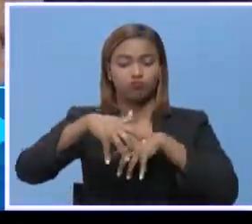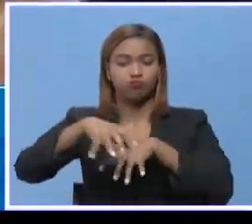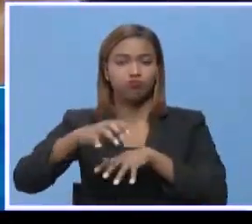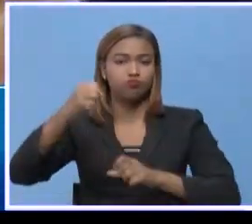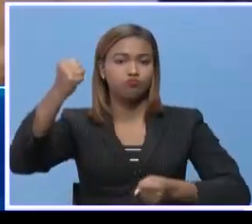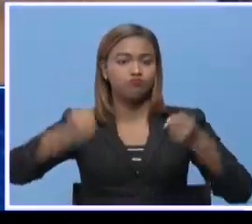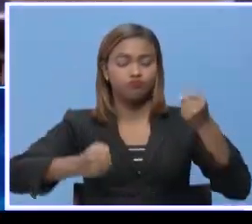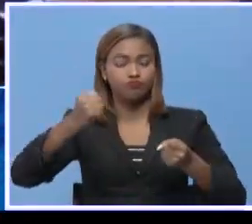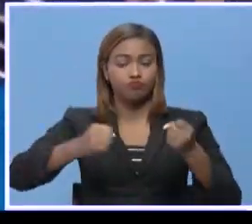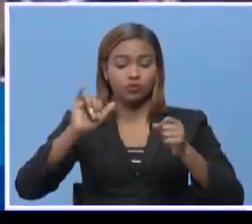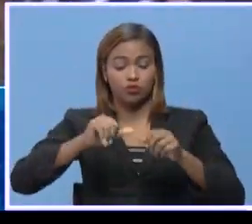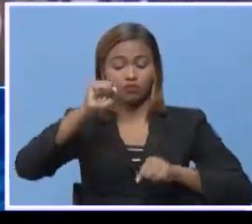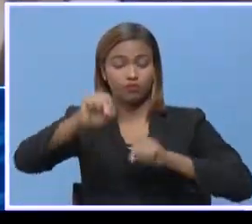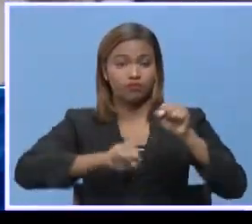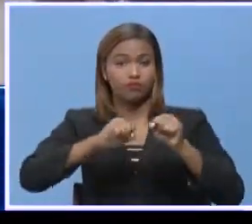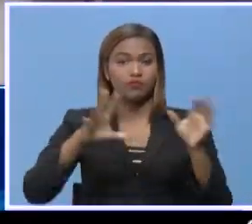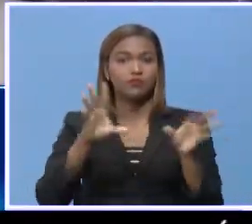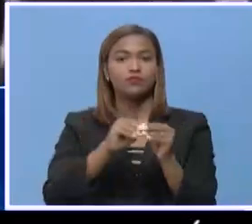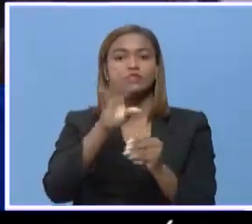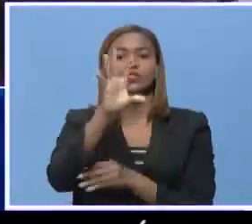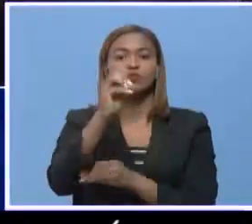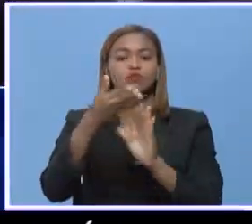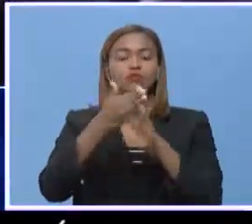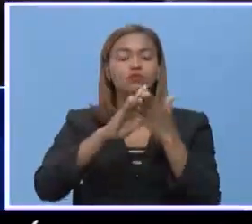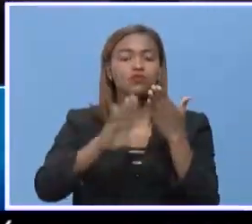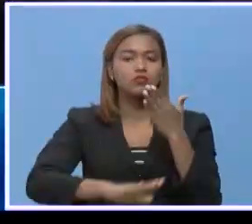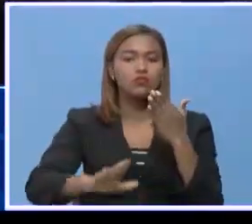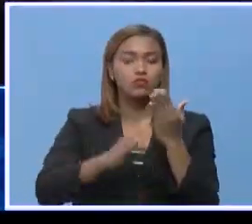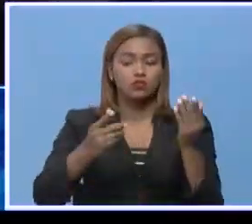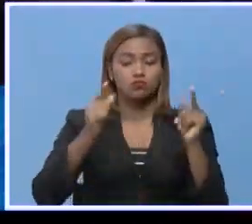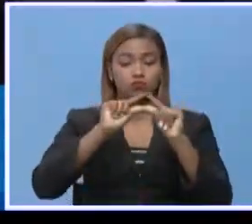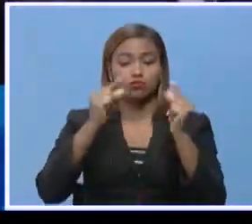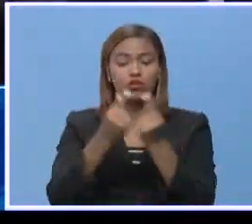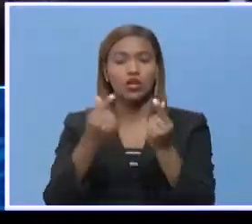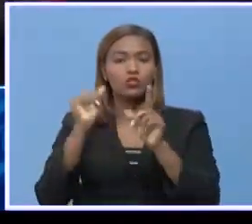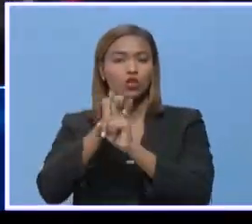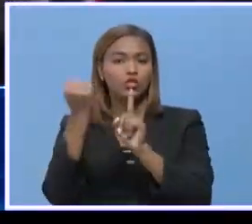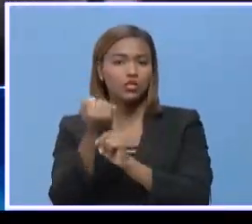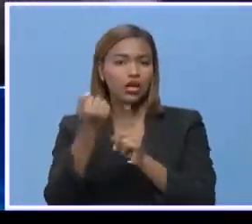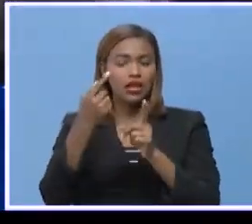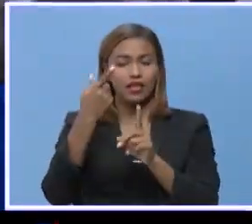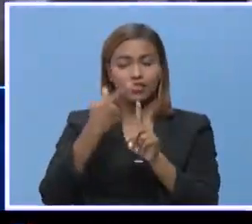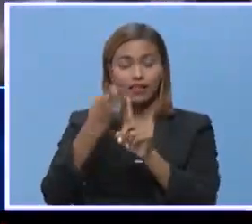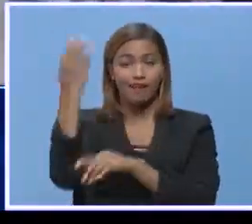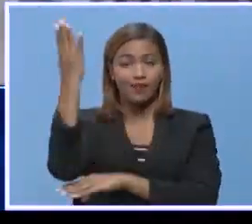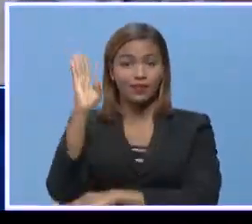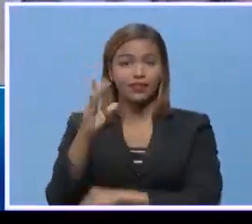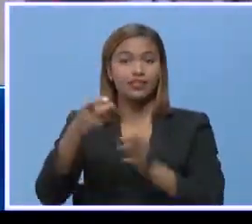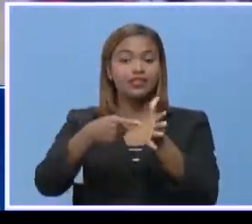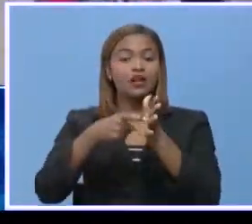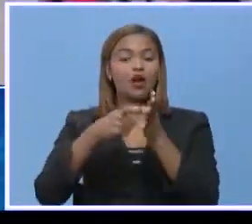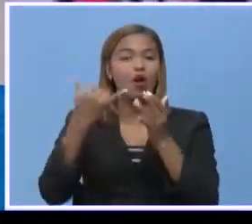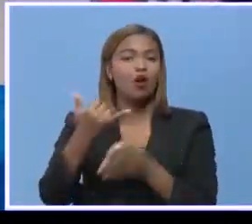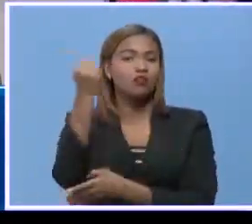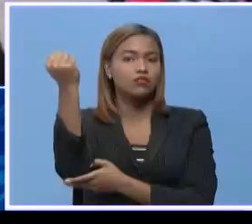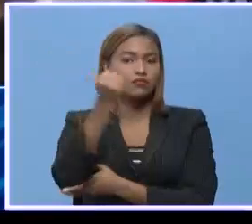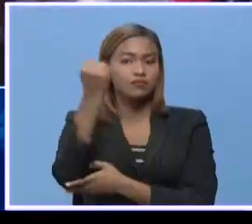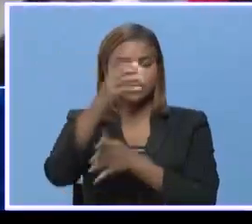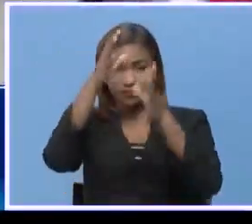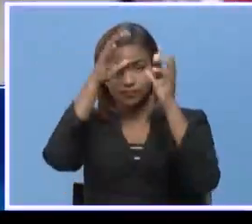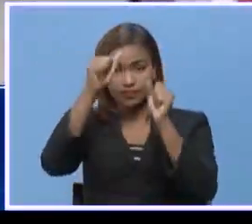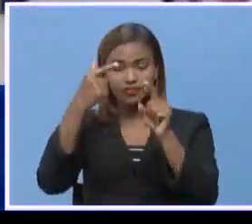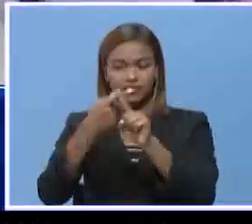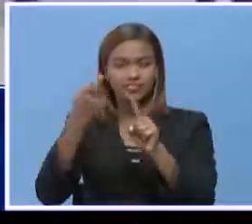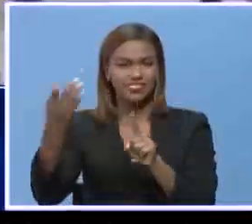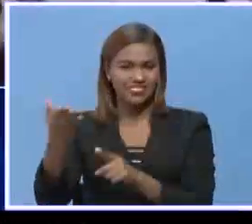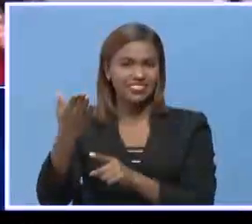y hasta de bicicletas, en al menos 50 ciudades, los movimientos sociales y sindicales de Brasil exigieron este sábado que el presidente